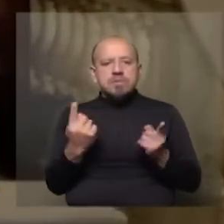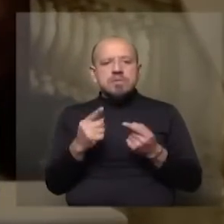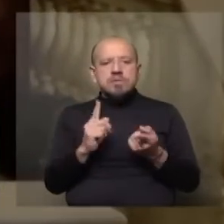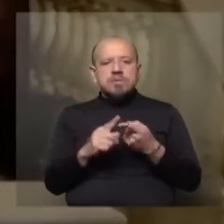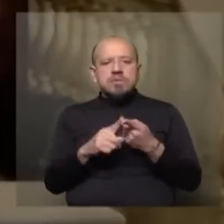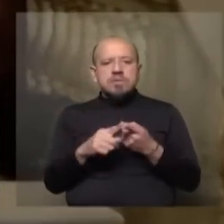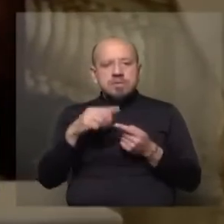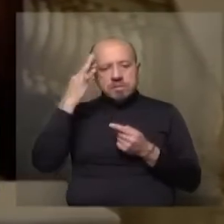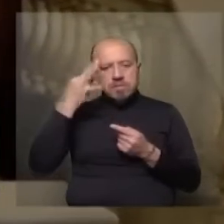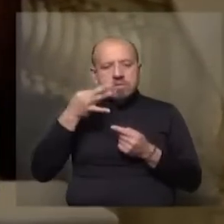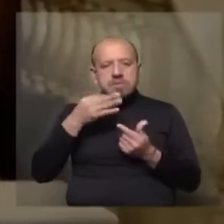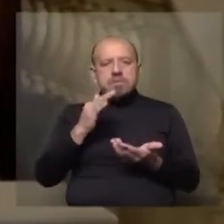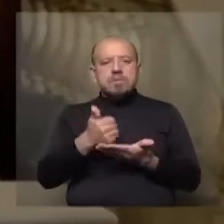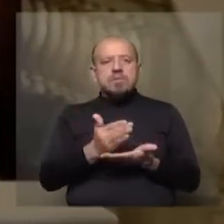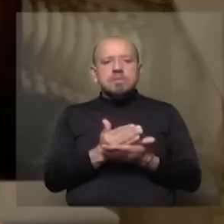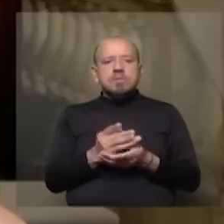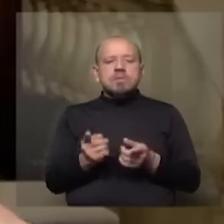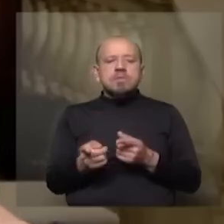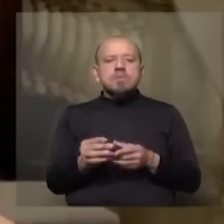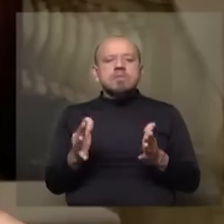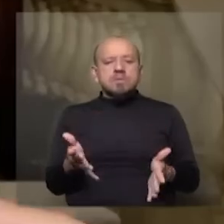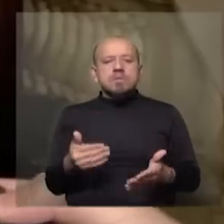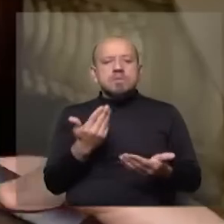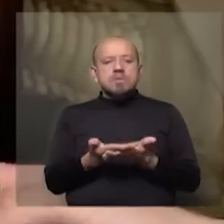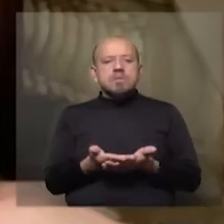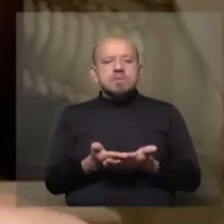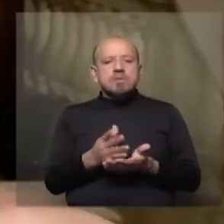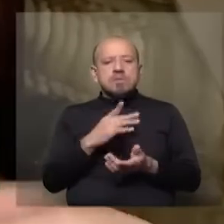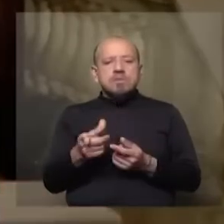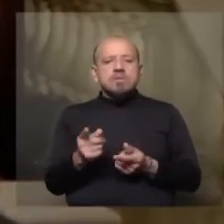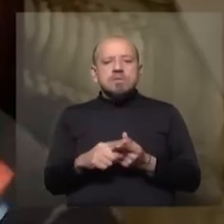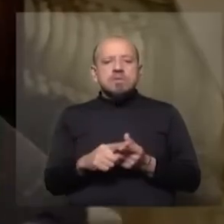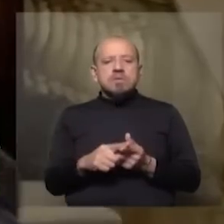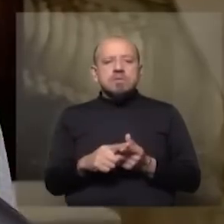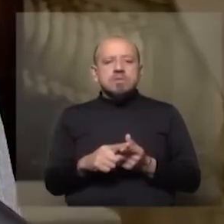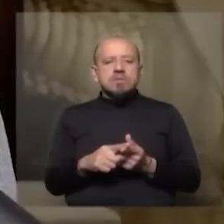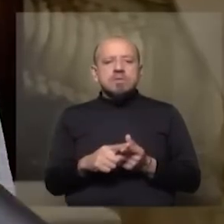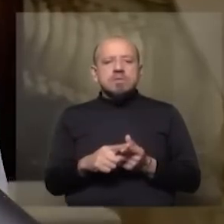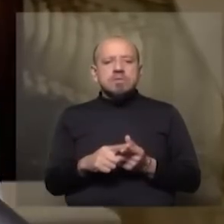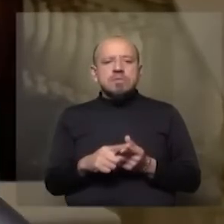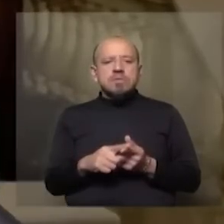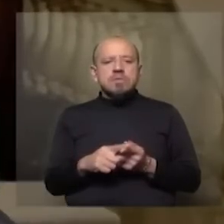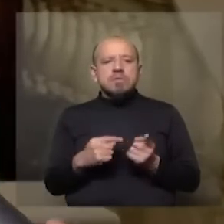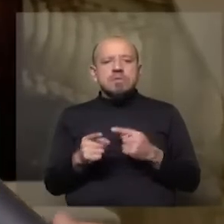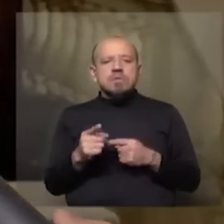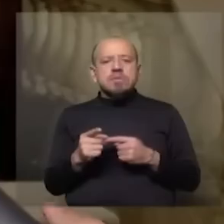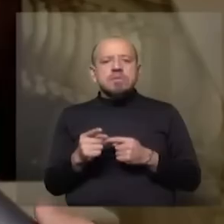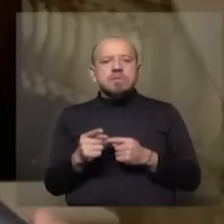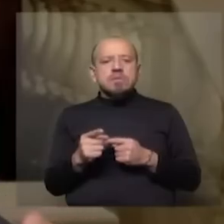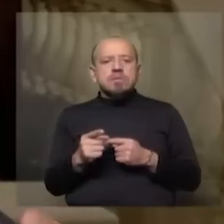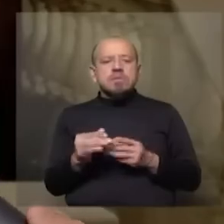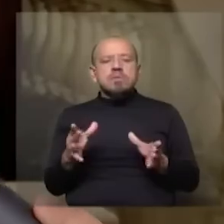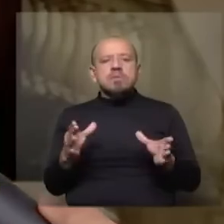realidad política de cada departamento tomar la decisión va a ser el planteo que también lleva adelante del partido Nacional convengamos que lo ideal para la cución sería que hubiera